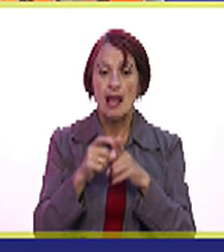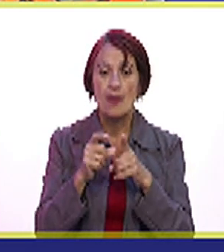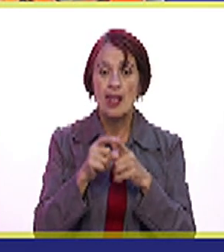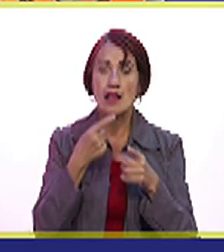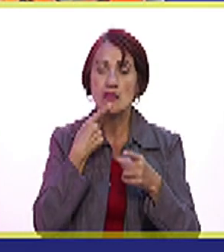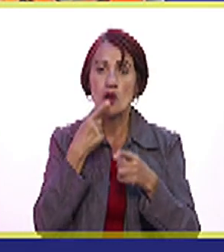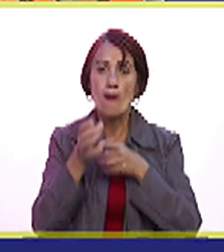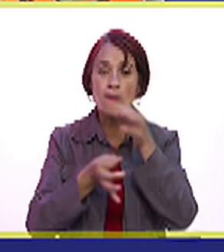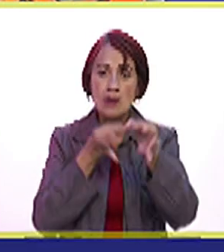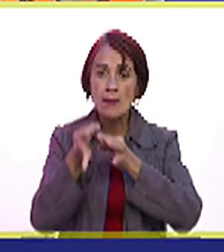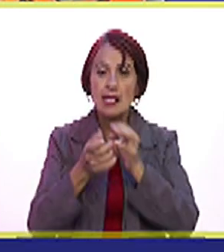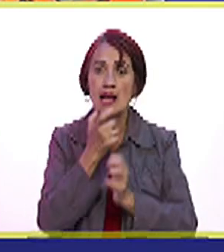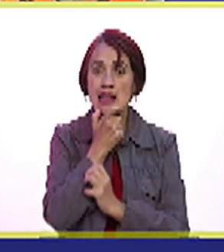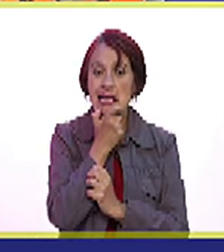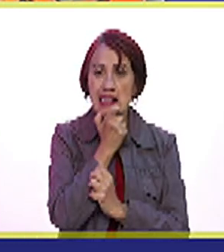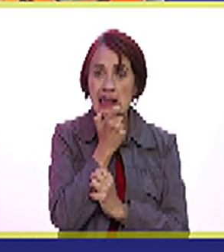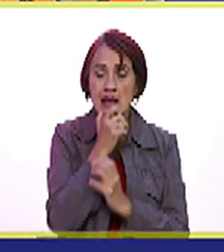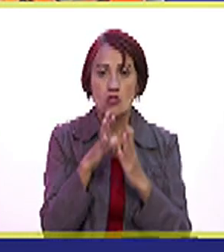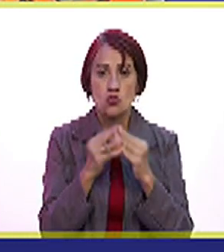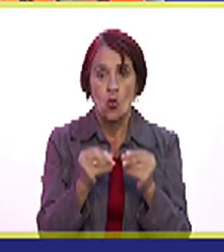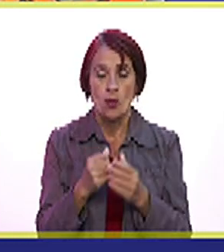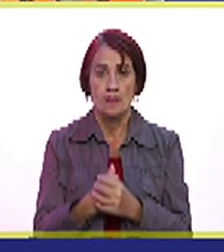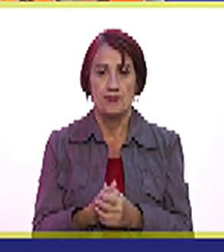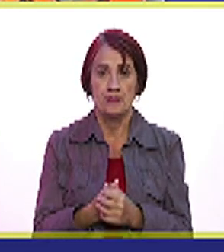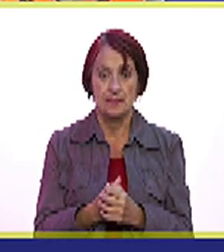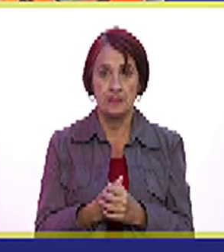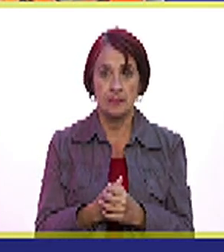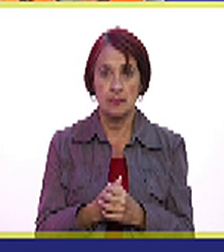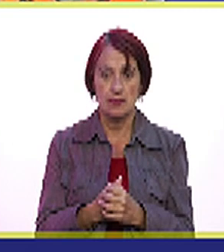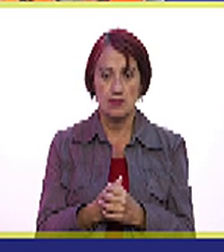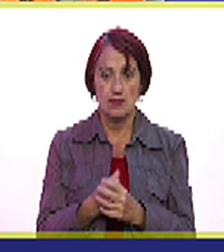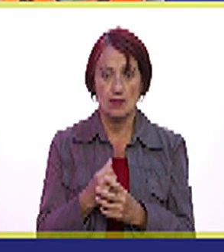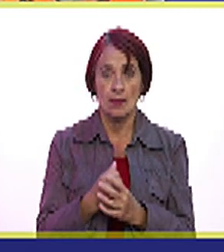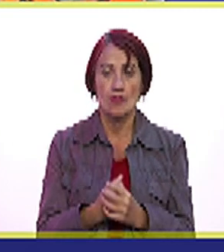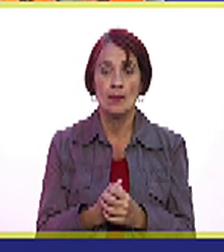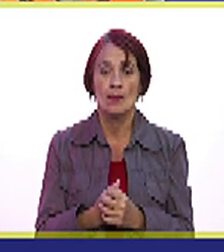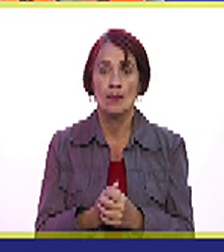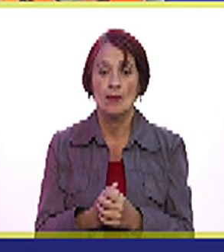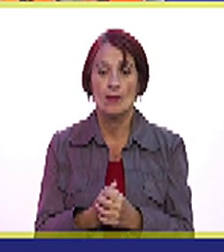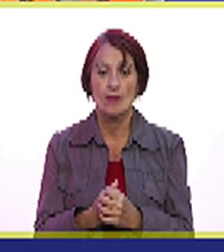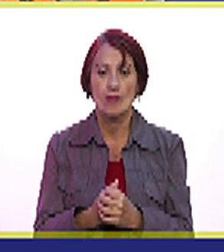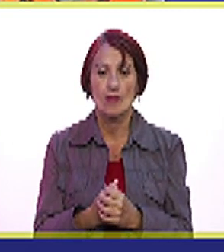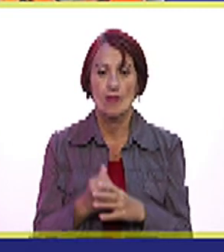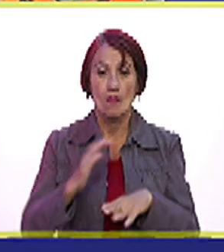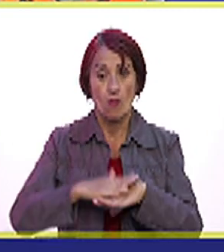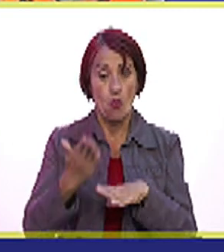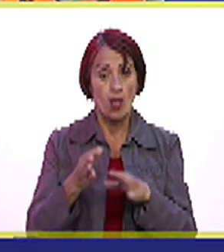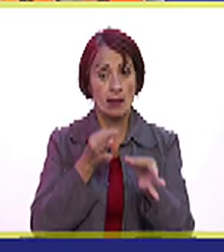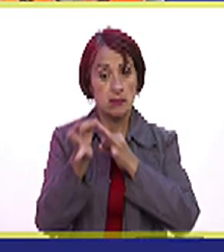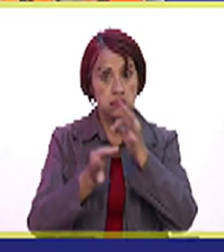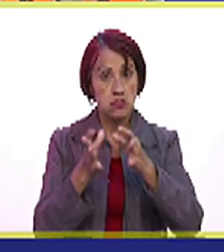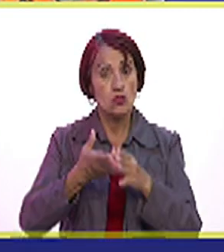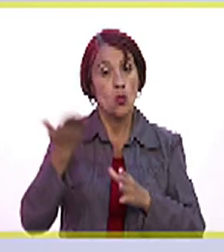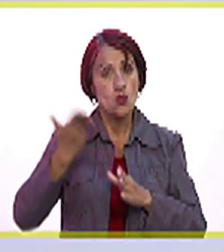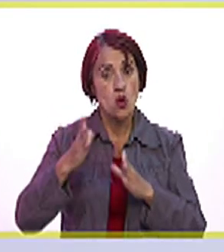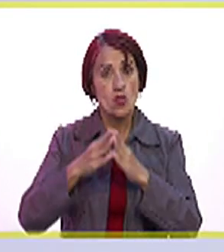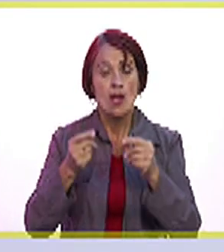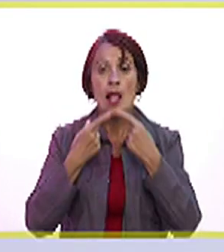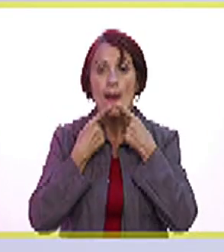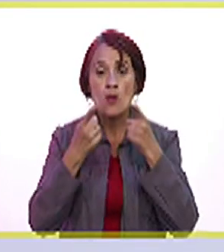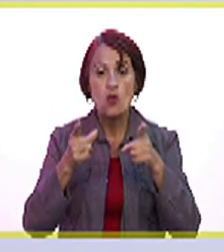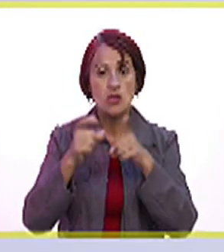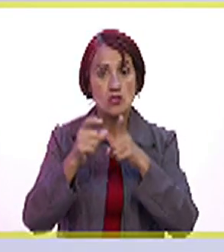et, entonces just do it, do it. Por eso que les vuelvo a hacer hincapié en eso porque es importante la